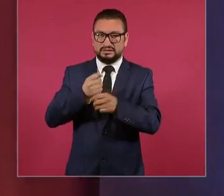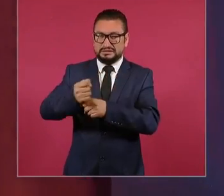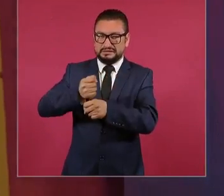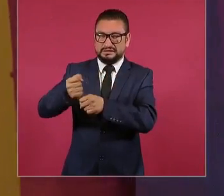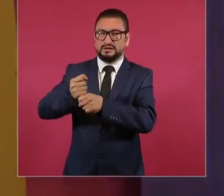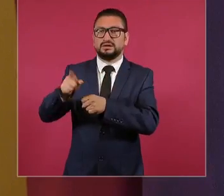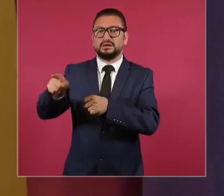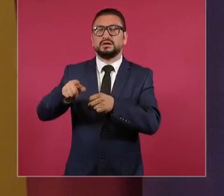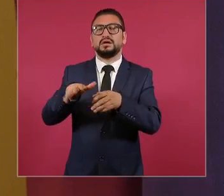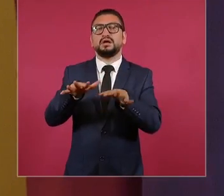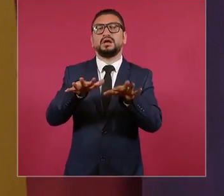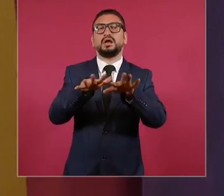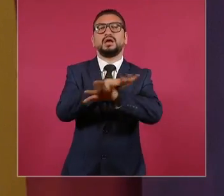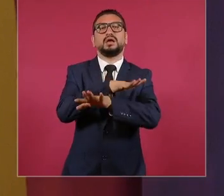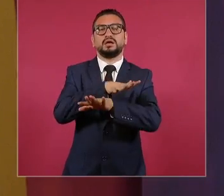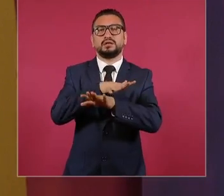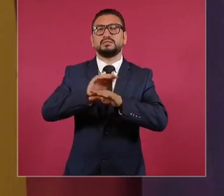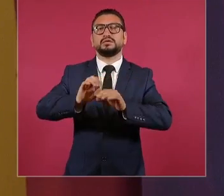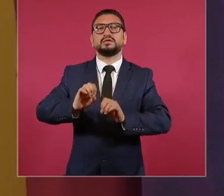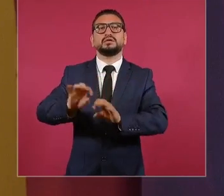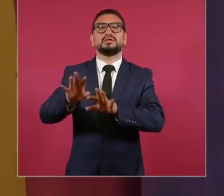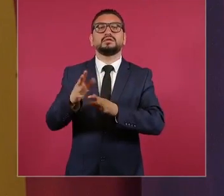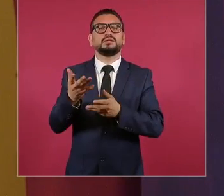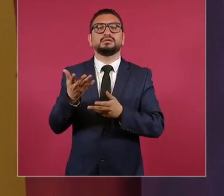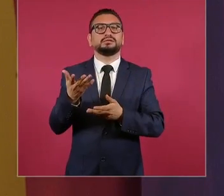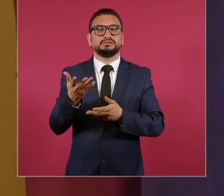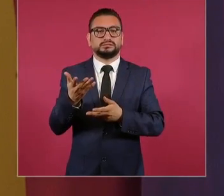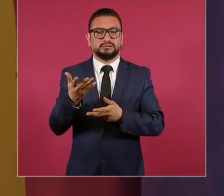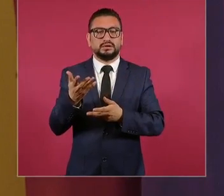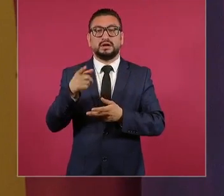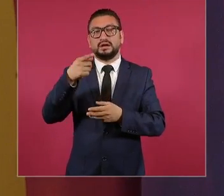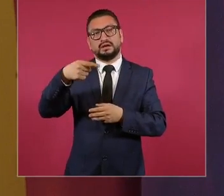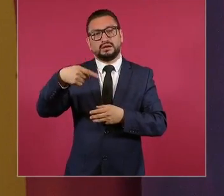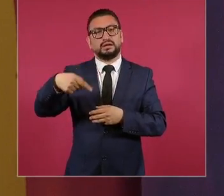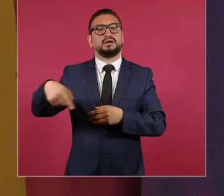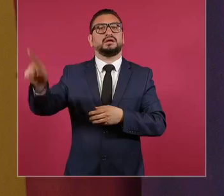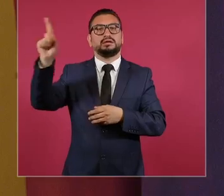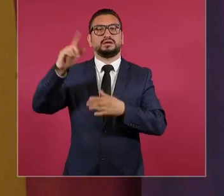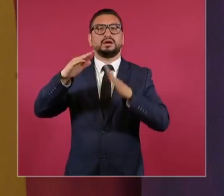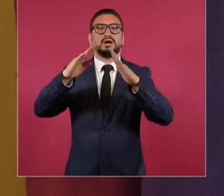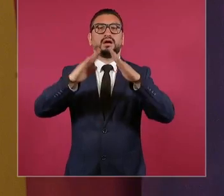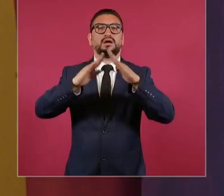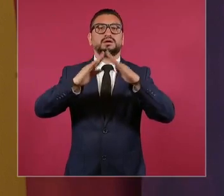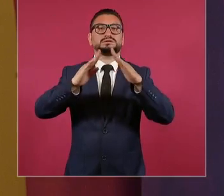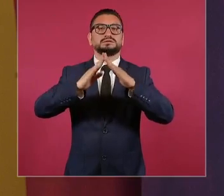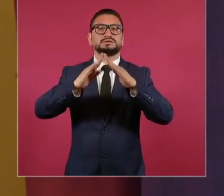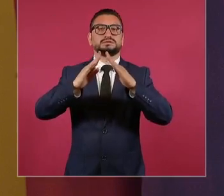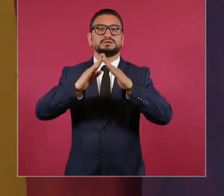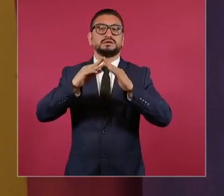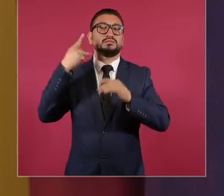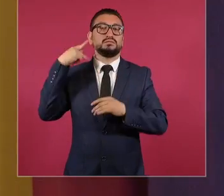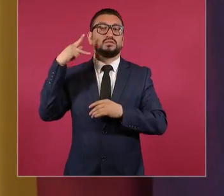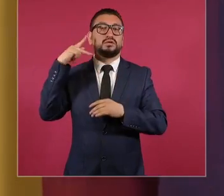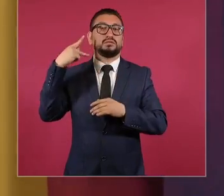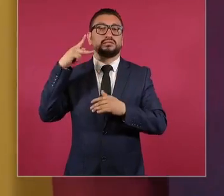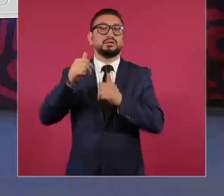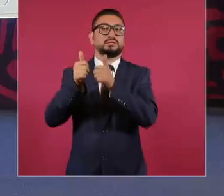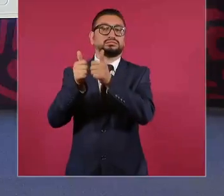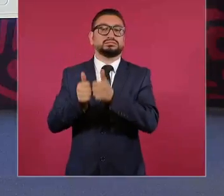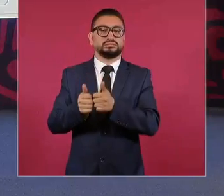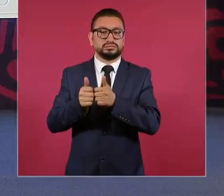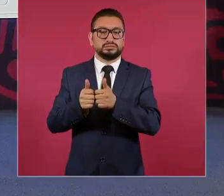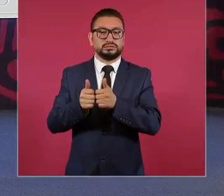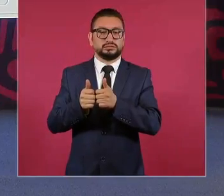un cambio de medida cautelar y lo manda a su domicilio particular en Puebla y